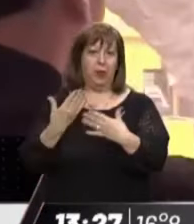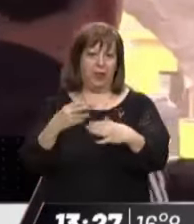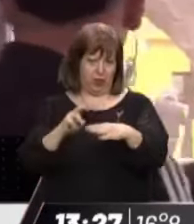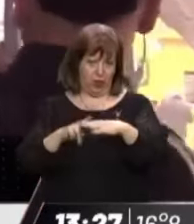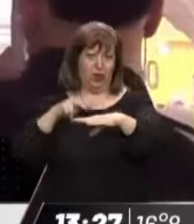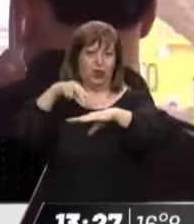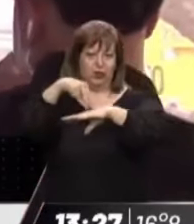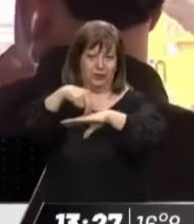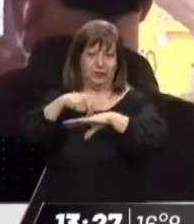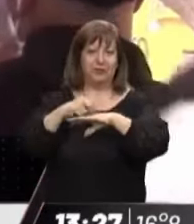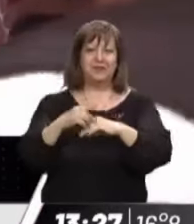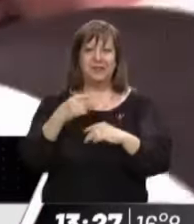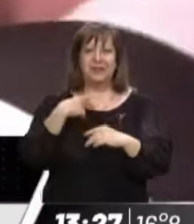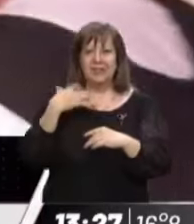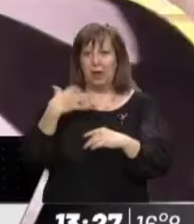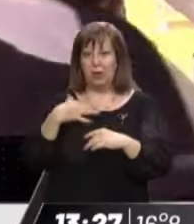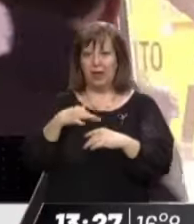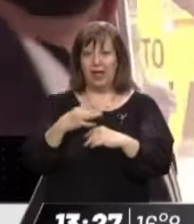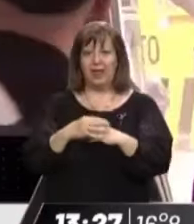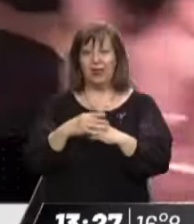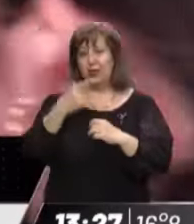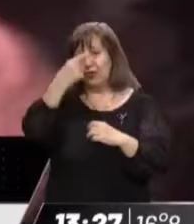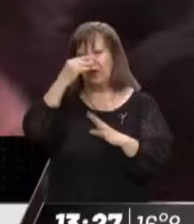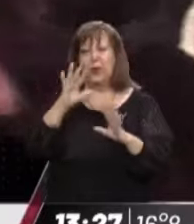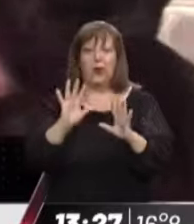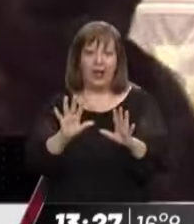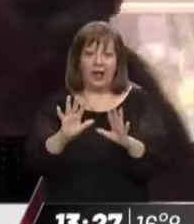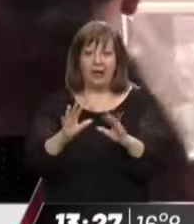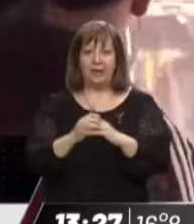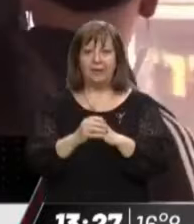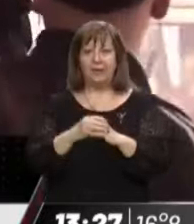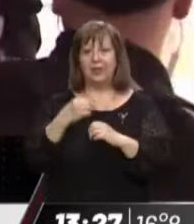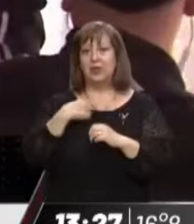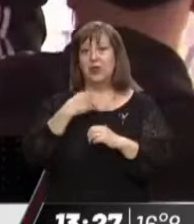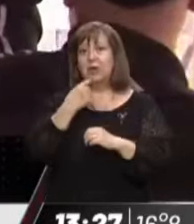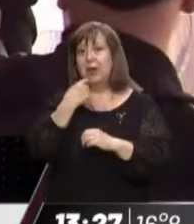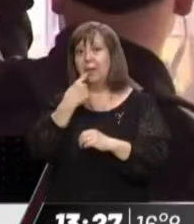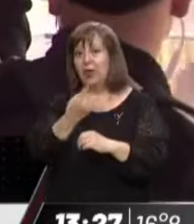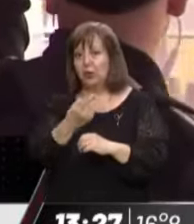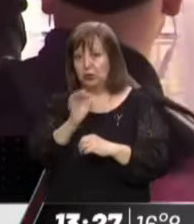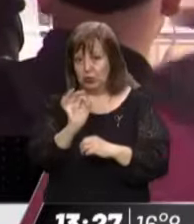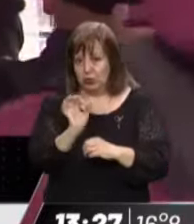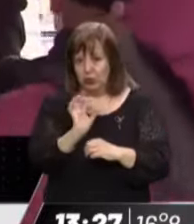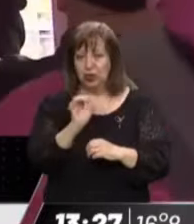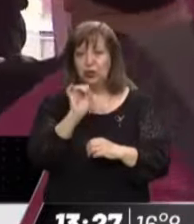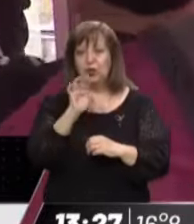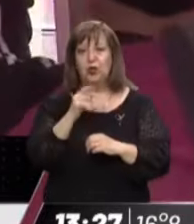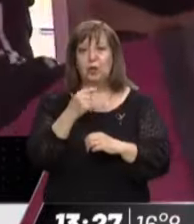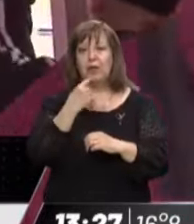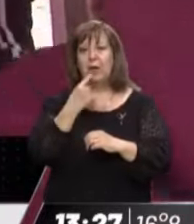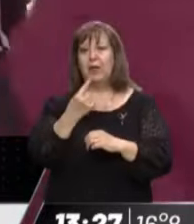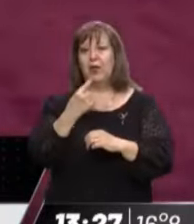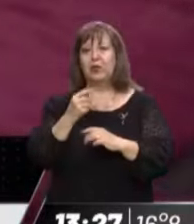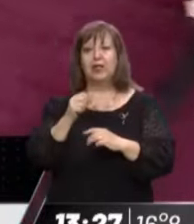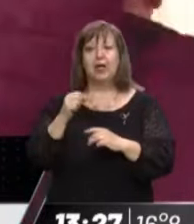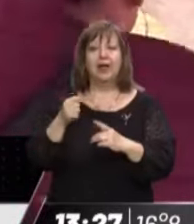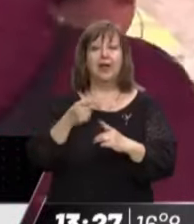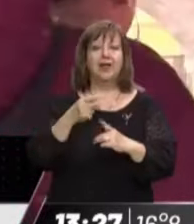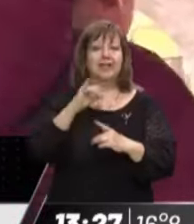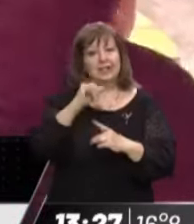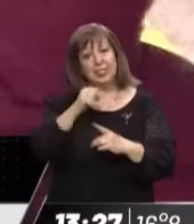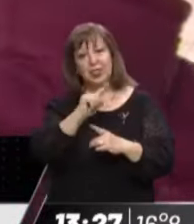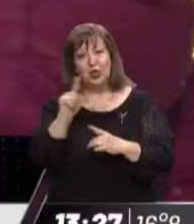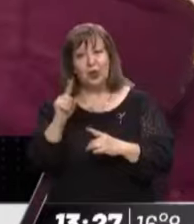o no. Si lo sabe, no sé si él maneja la información o solo conduce y no maneja ese dato que lo